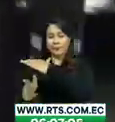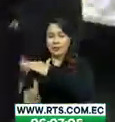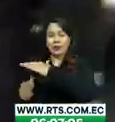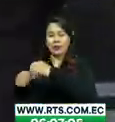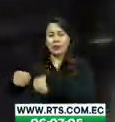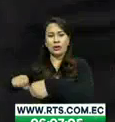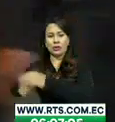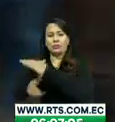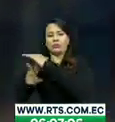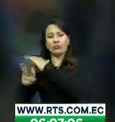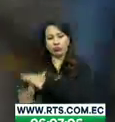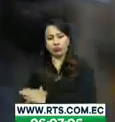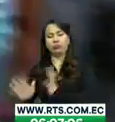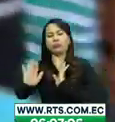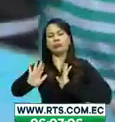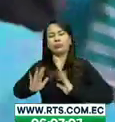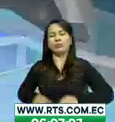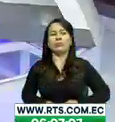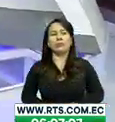Peralta.